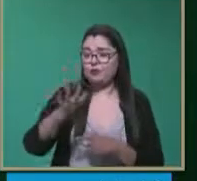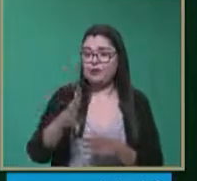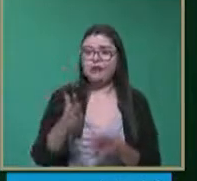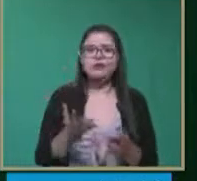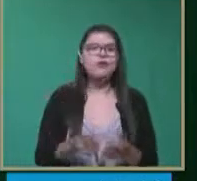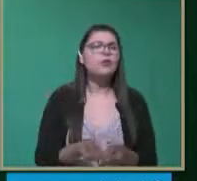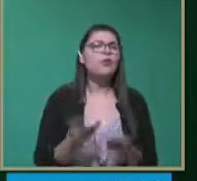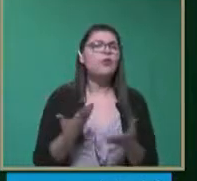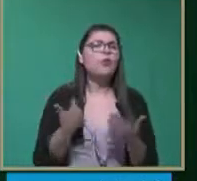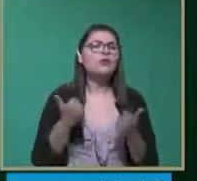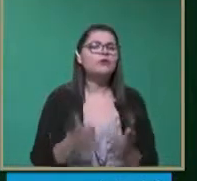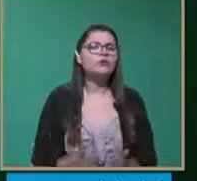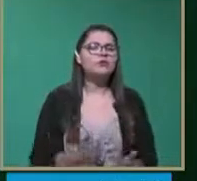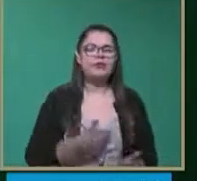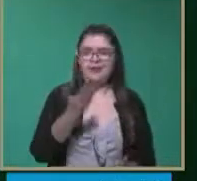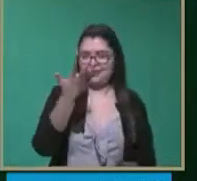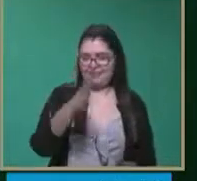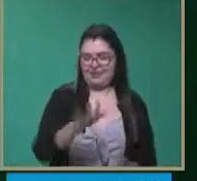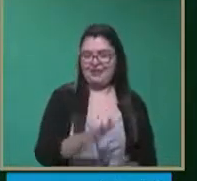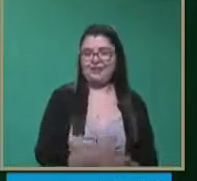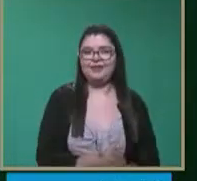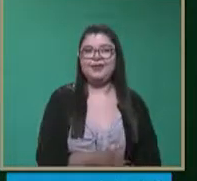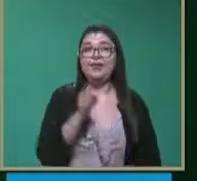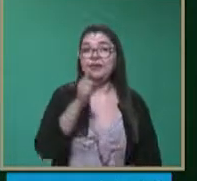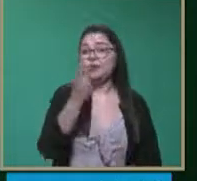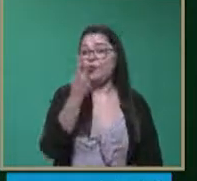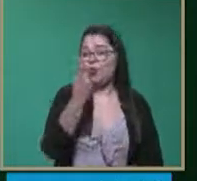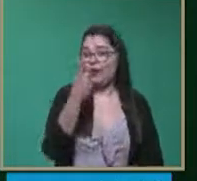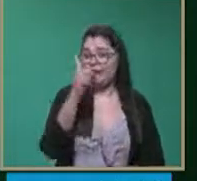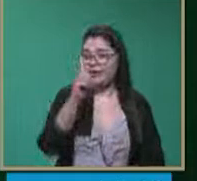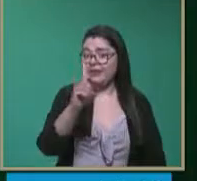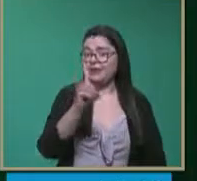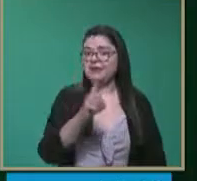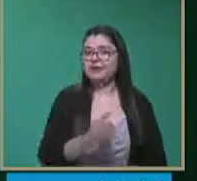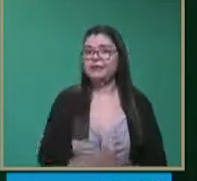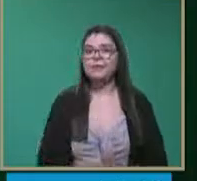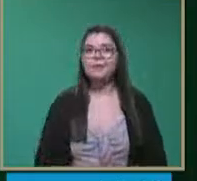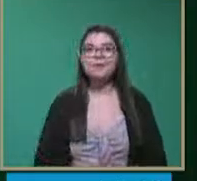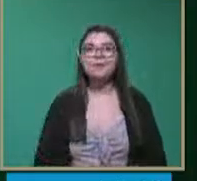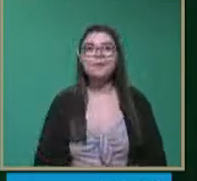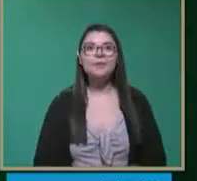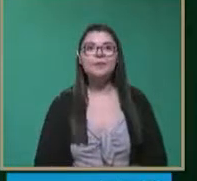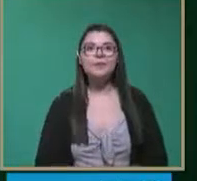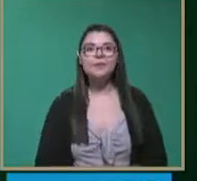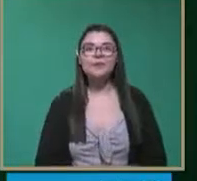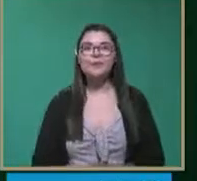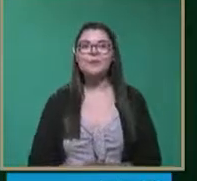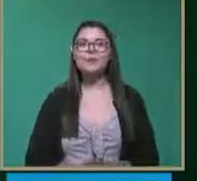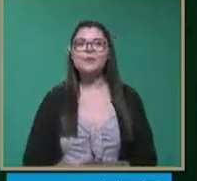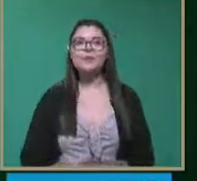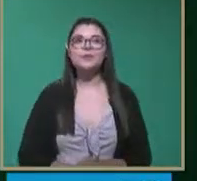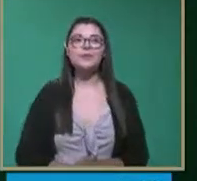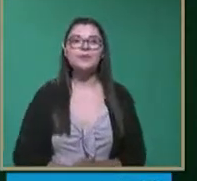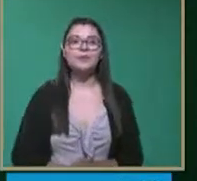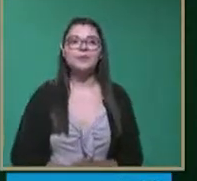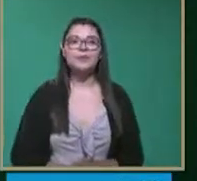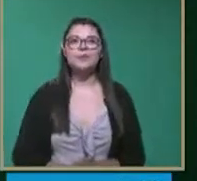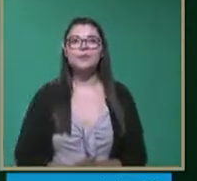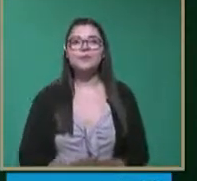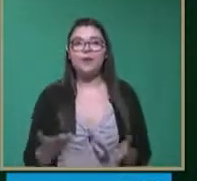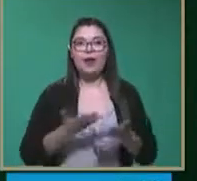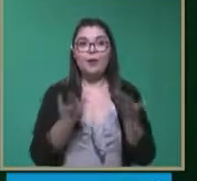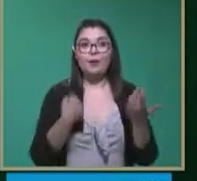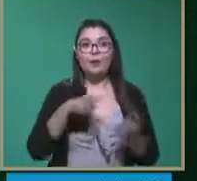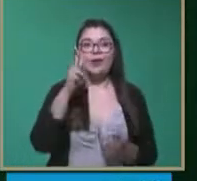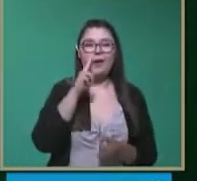10. Así es, y que es una decena. Una decena. Y esta fue la representación de la primera resta, pero ¿cuál es la